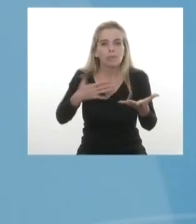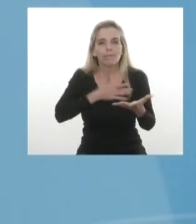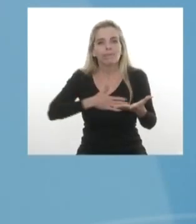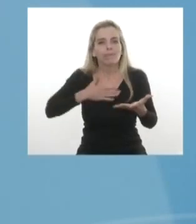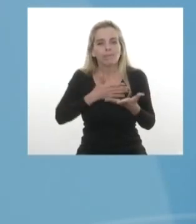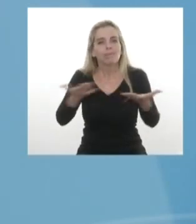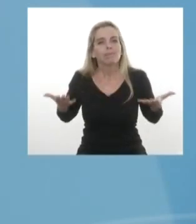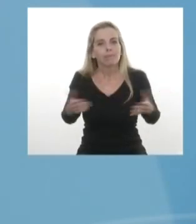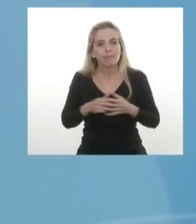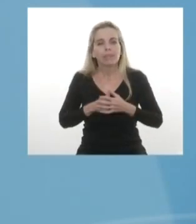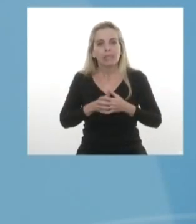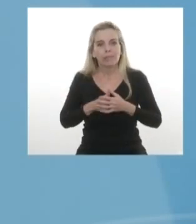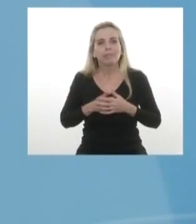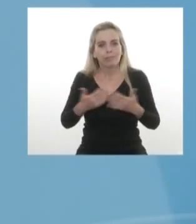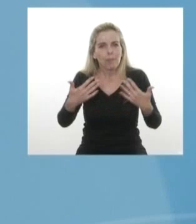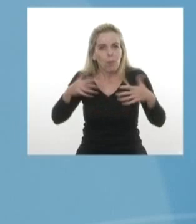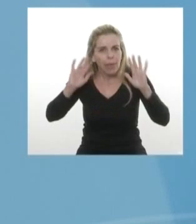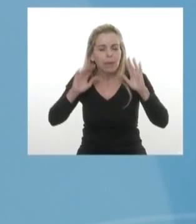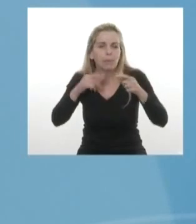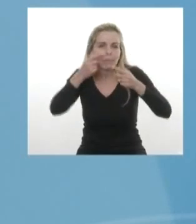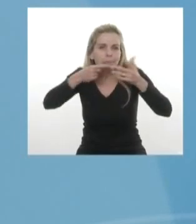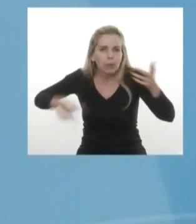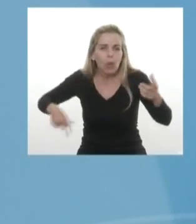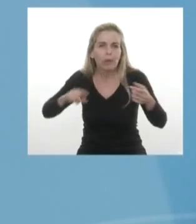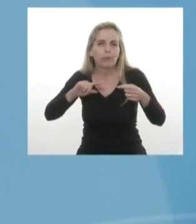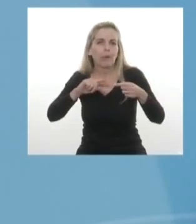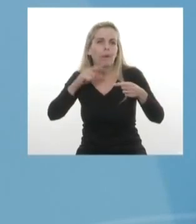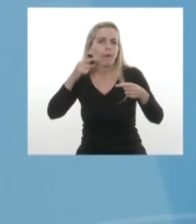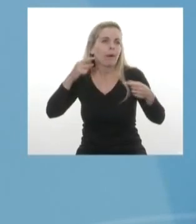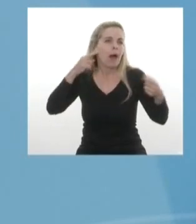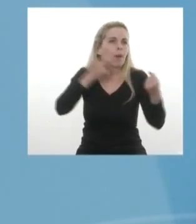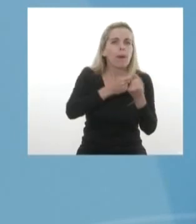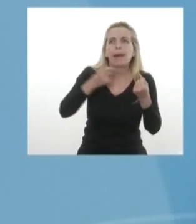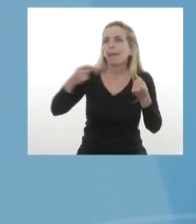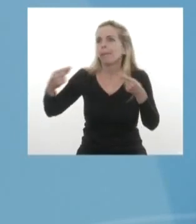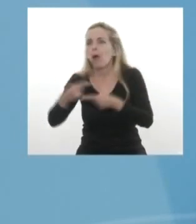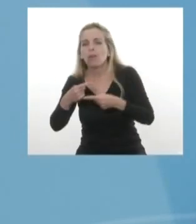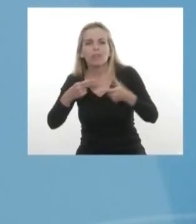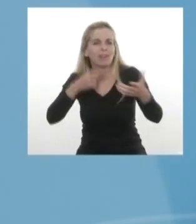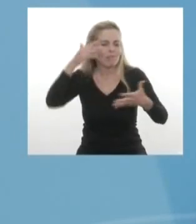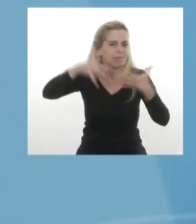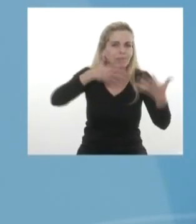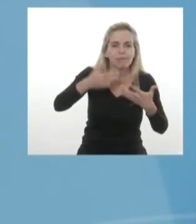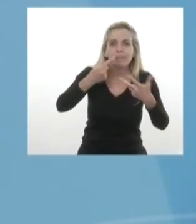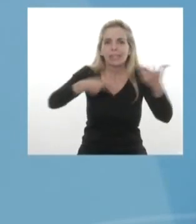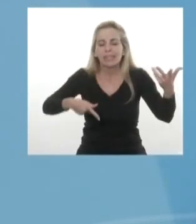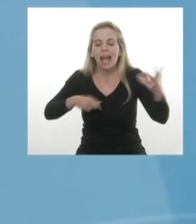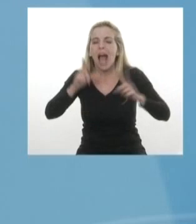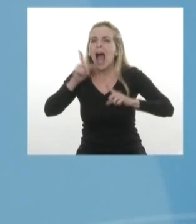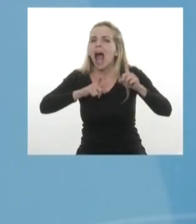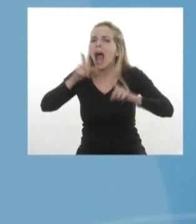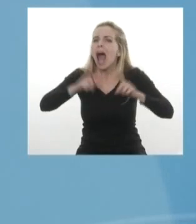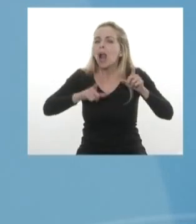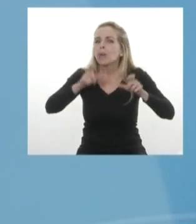Lamentablemente, es posible que producto de todo ello, en medio de tanto barullo, algunos mensajes